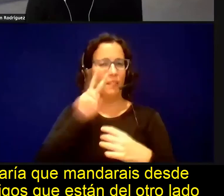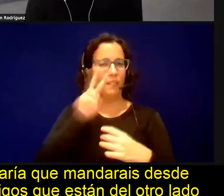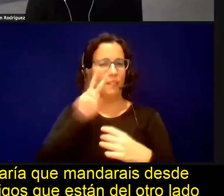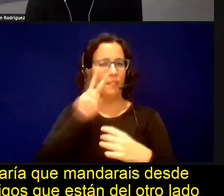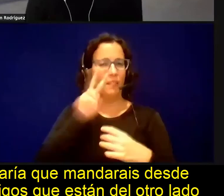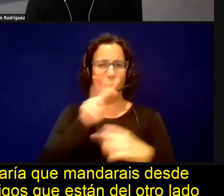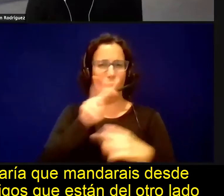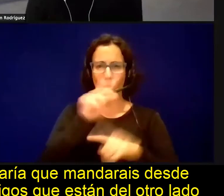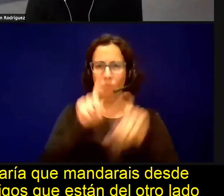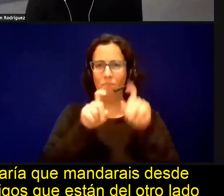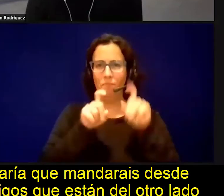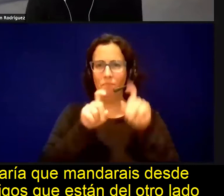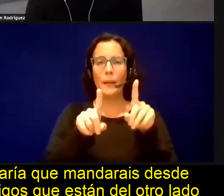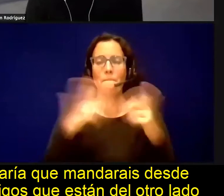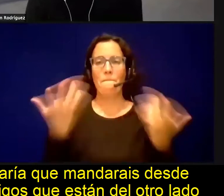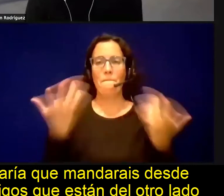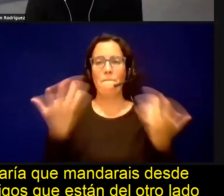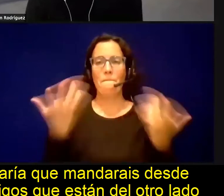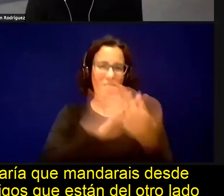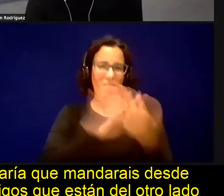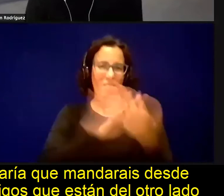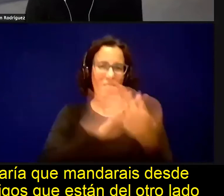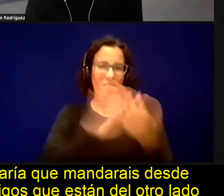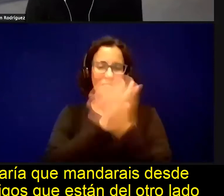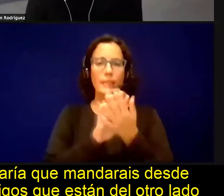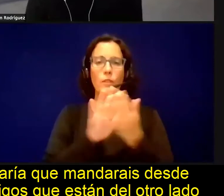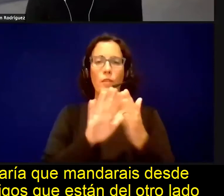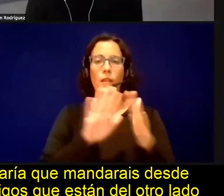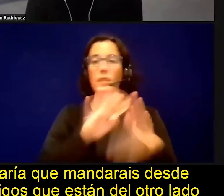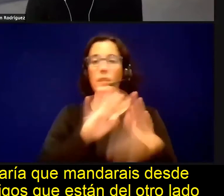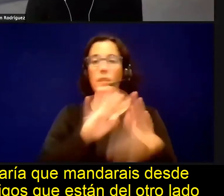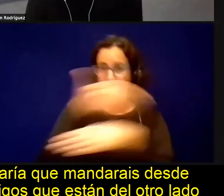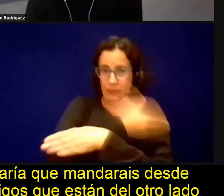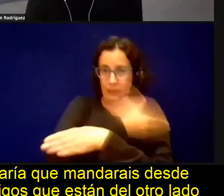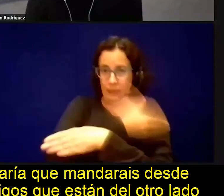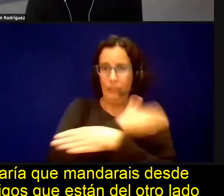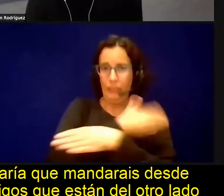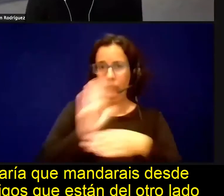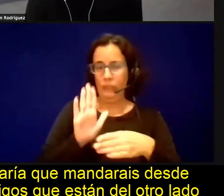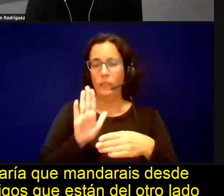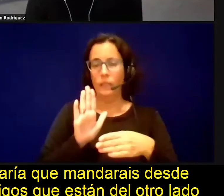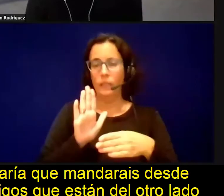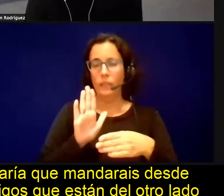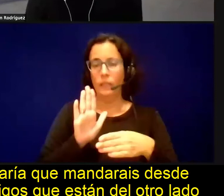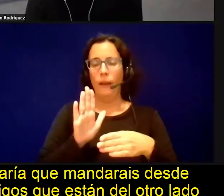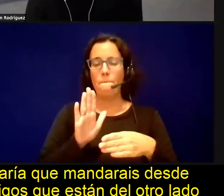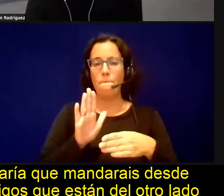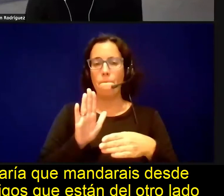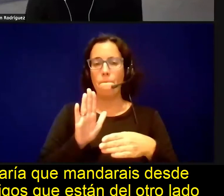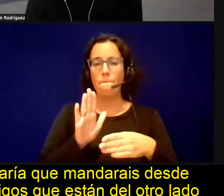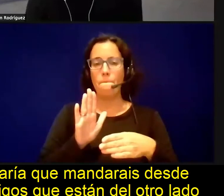que me gustaría que antes de que cerráramos y empezáramos a hacer el cierre final, que mandarais desde